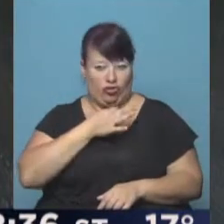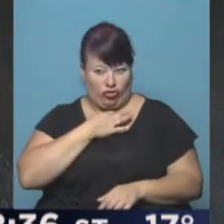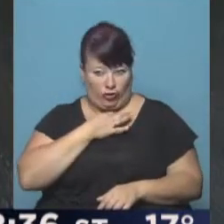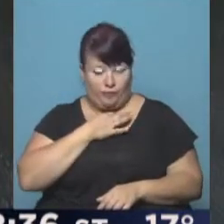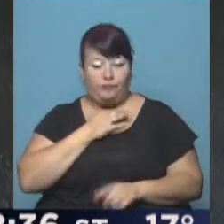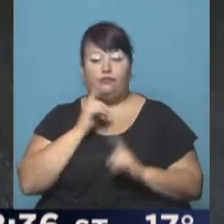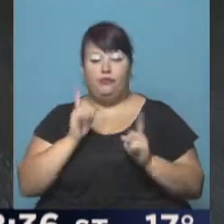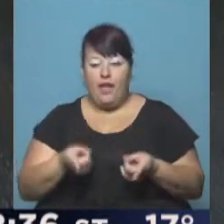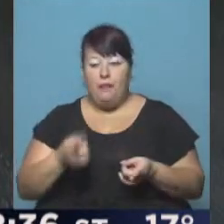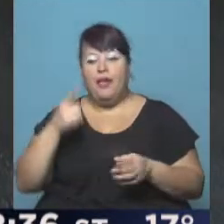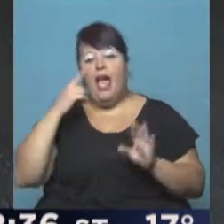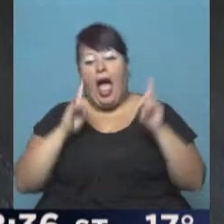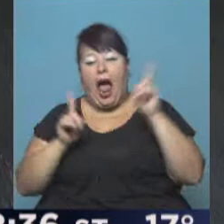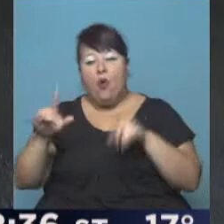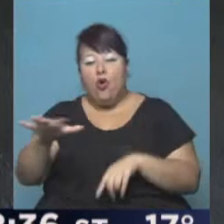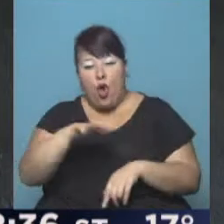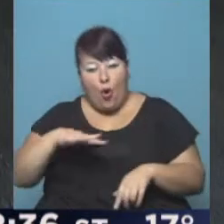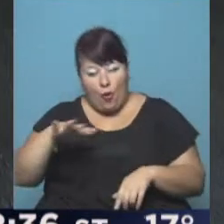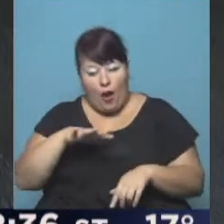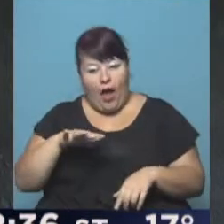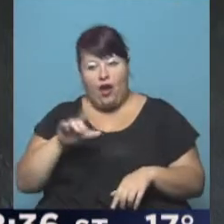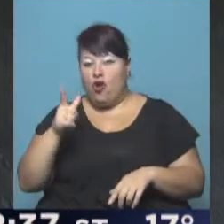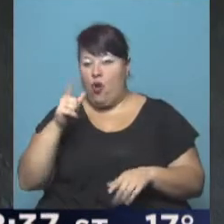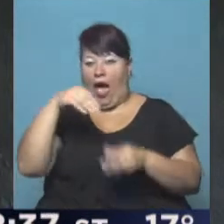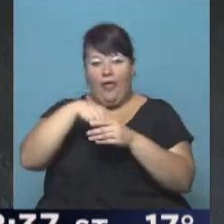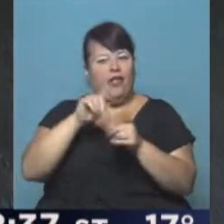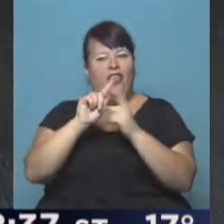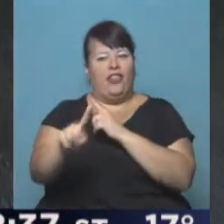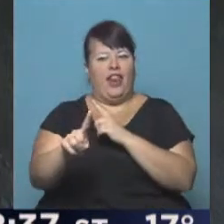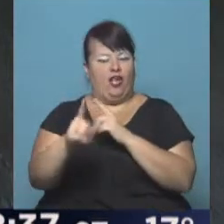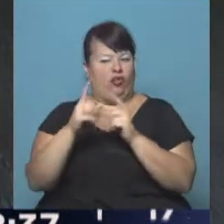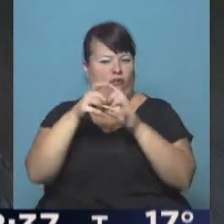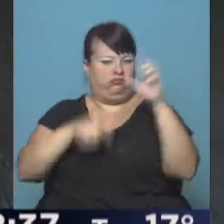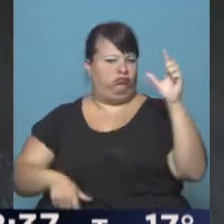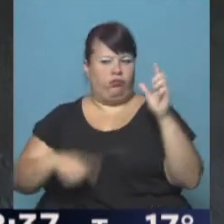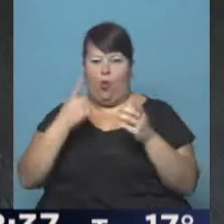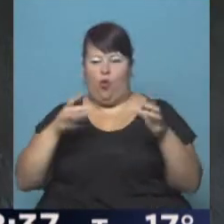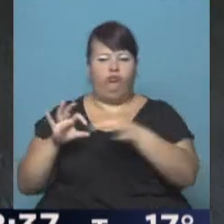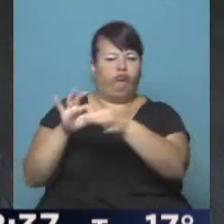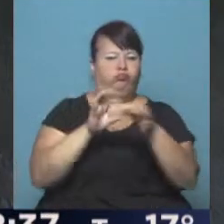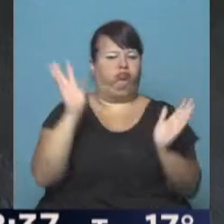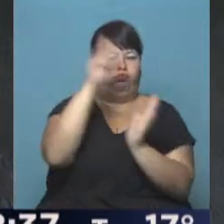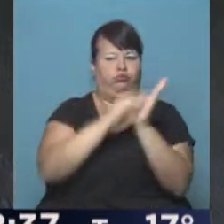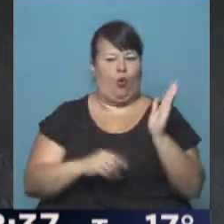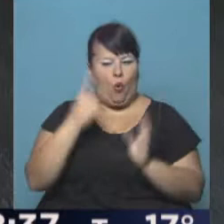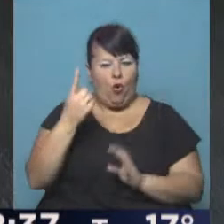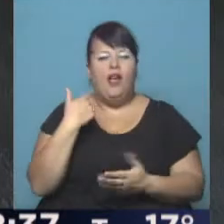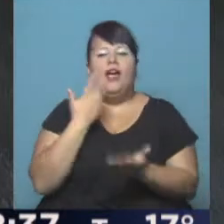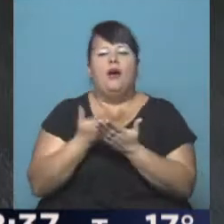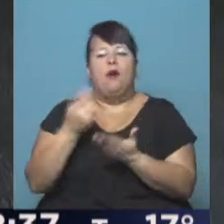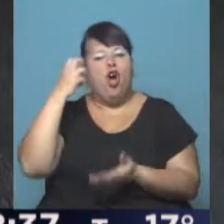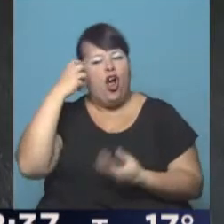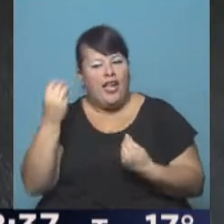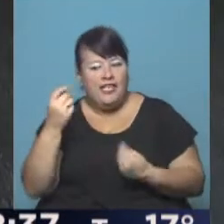y vamos a ver que en algunos distritos no va a haber interna va a haber casi listas de unidad que lo que proponen desde el